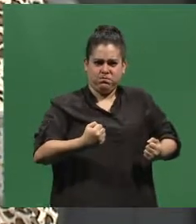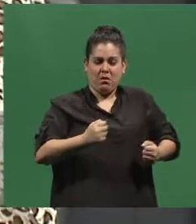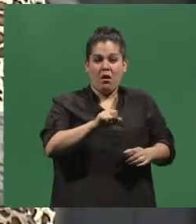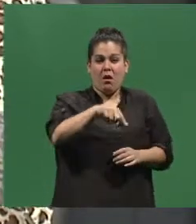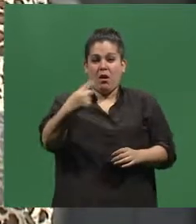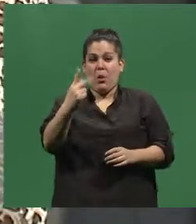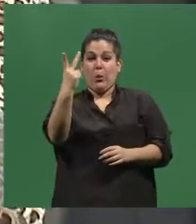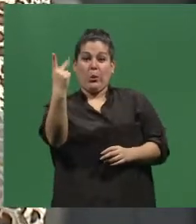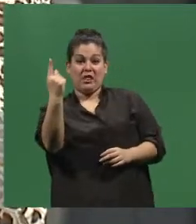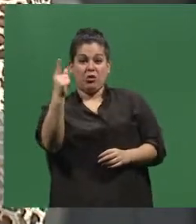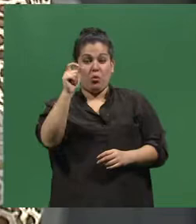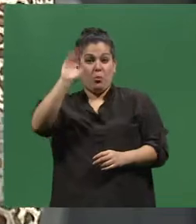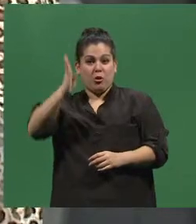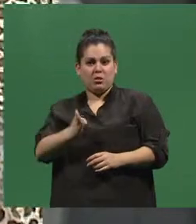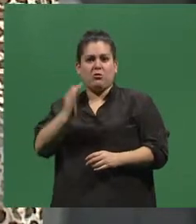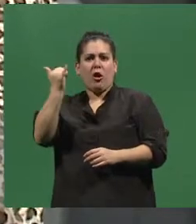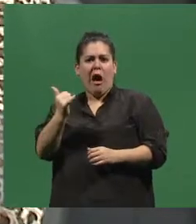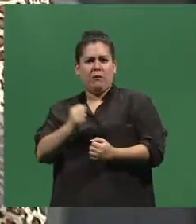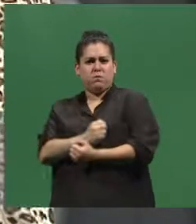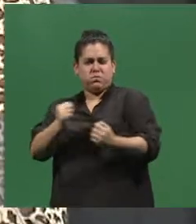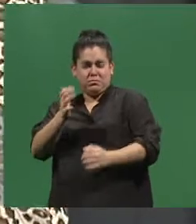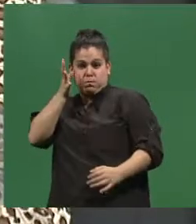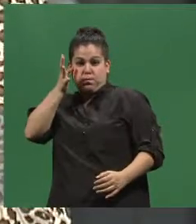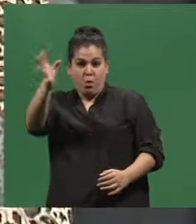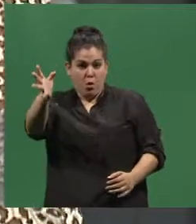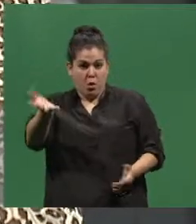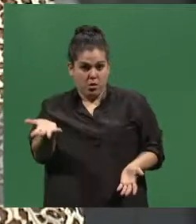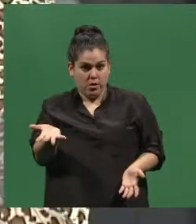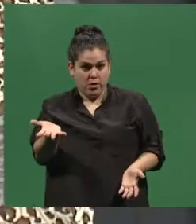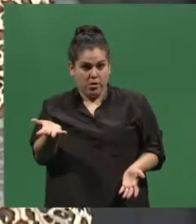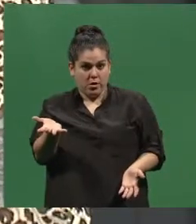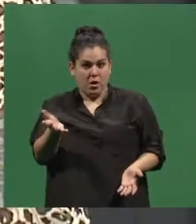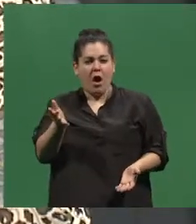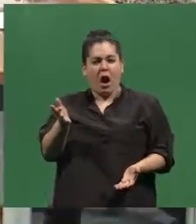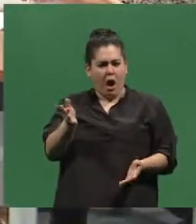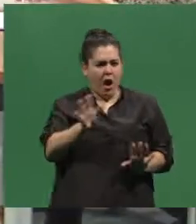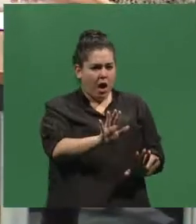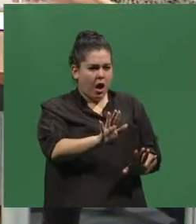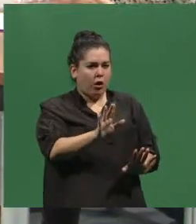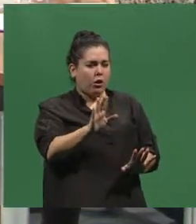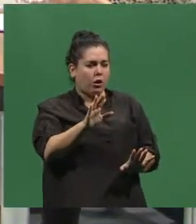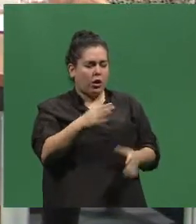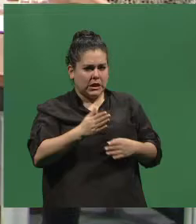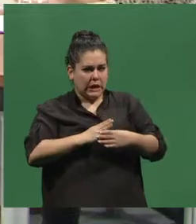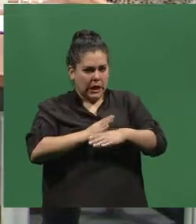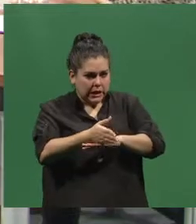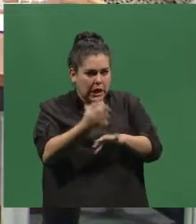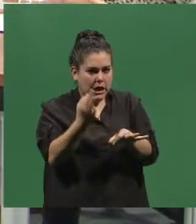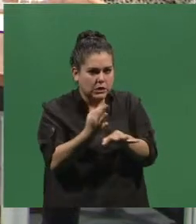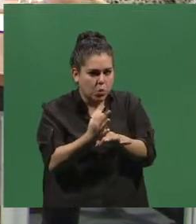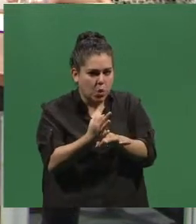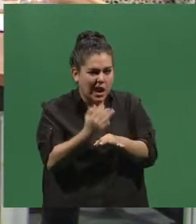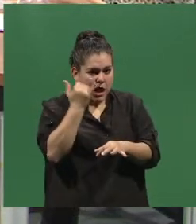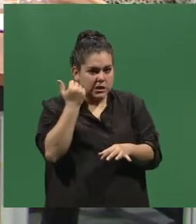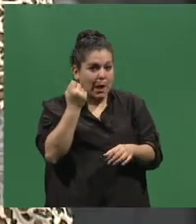el 21% ingresan con sobrepeso. Y hoy la mitad de la población... ya ingresan al colegio... el